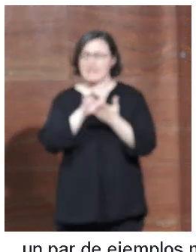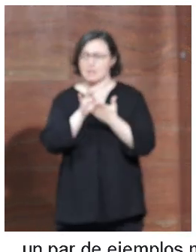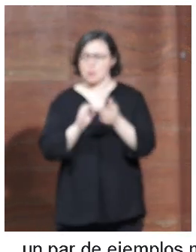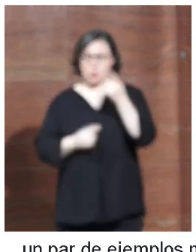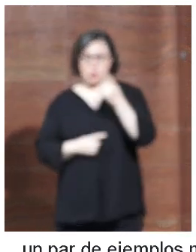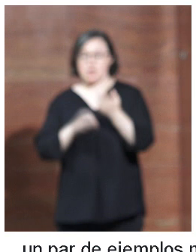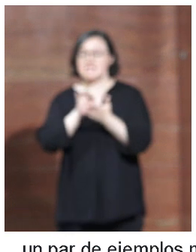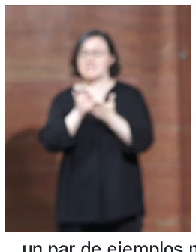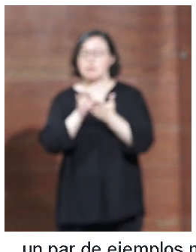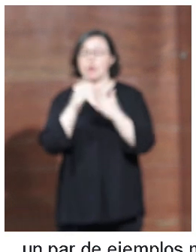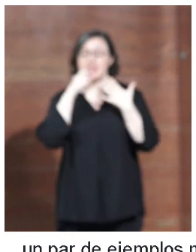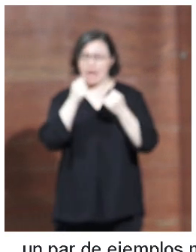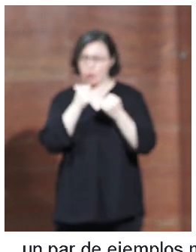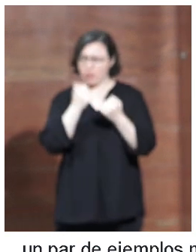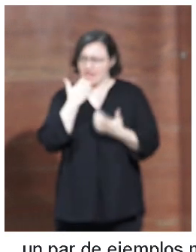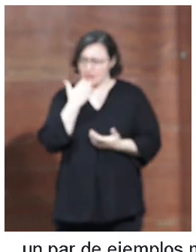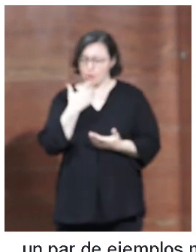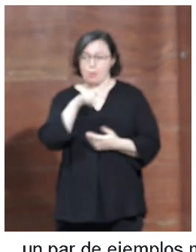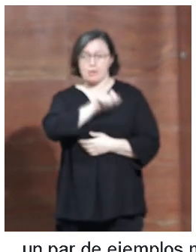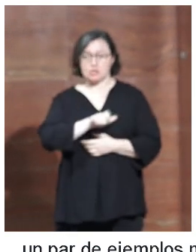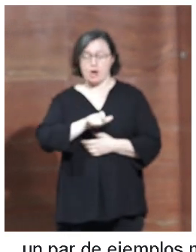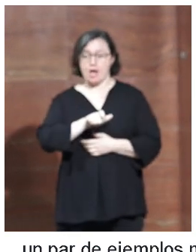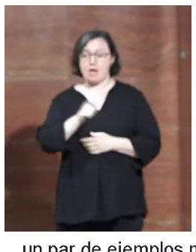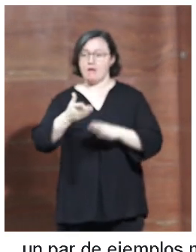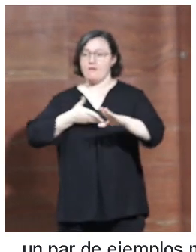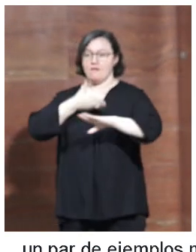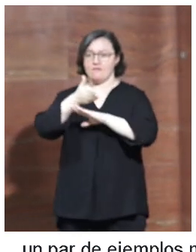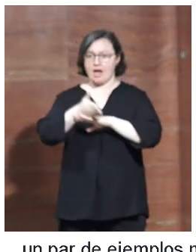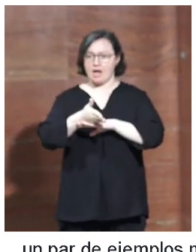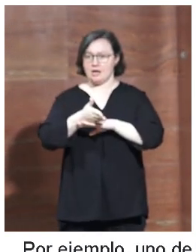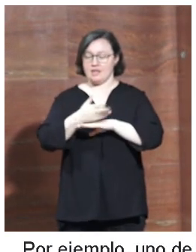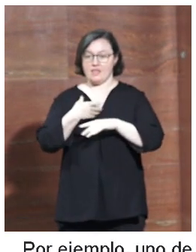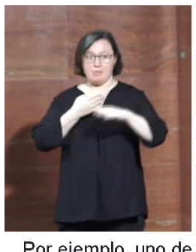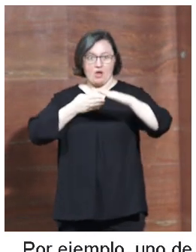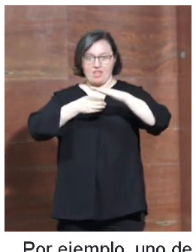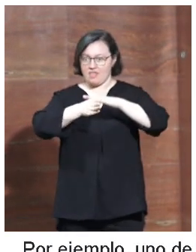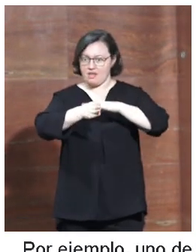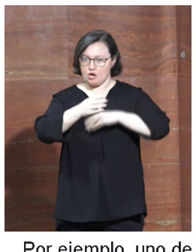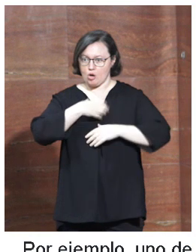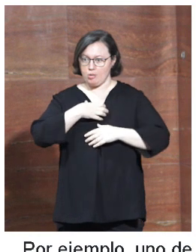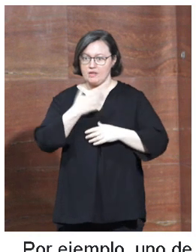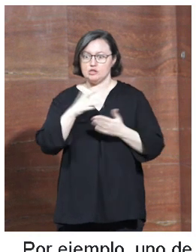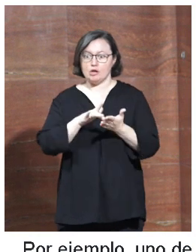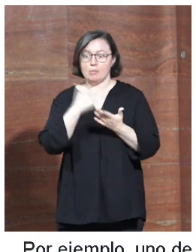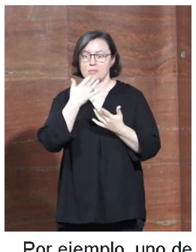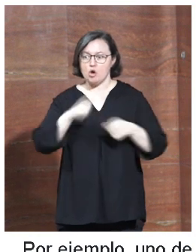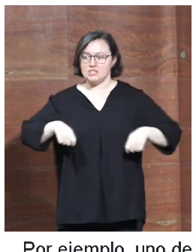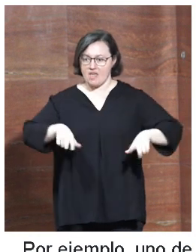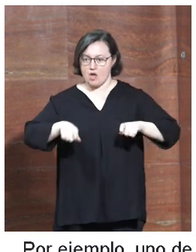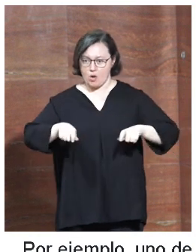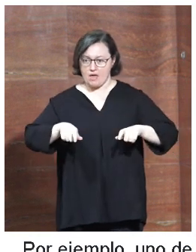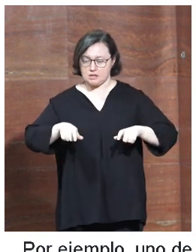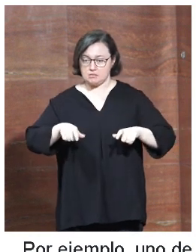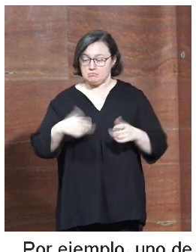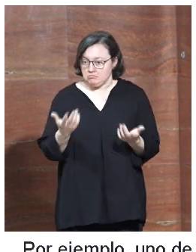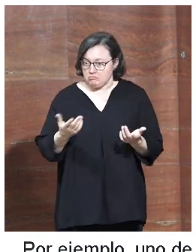públicas, los servicios de salud, cuando una persona tiene problemas para andar, es la silla de ruedas. No cuesta